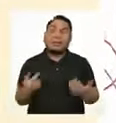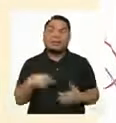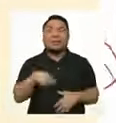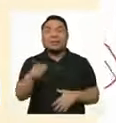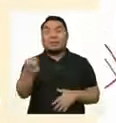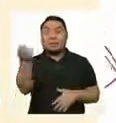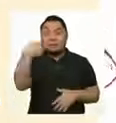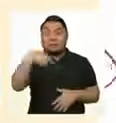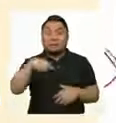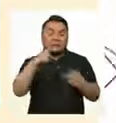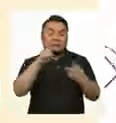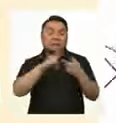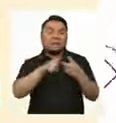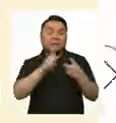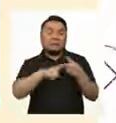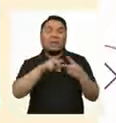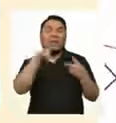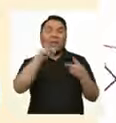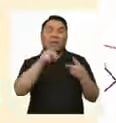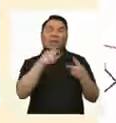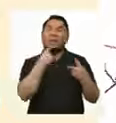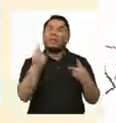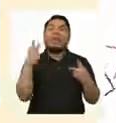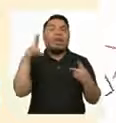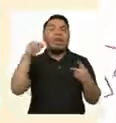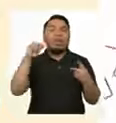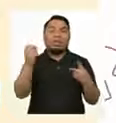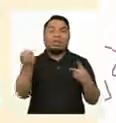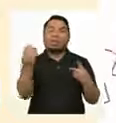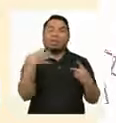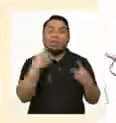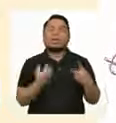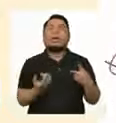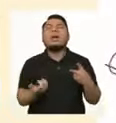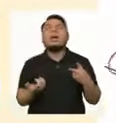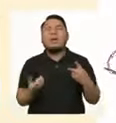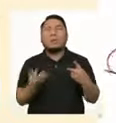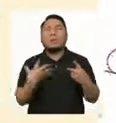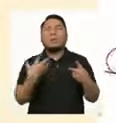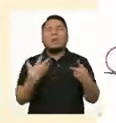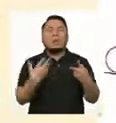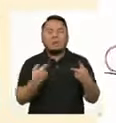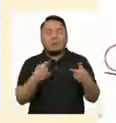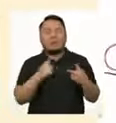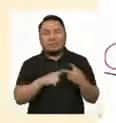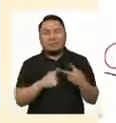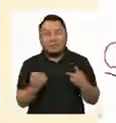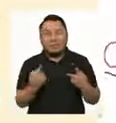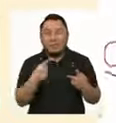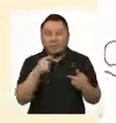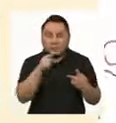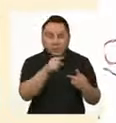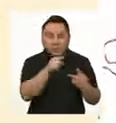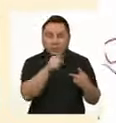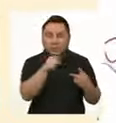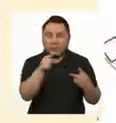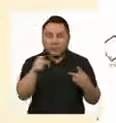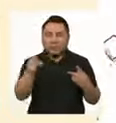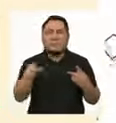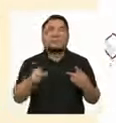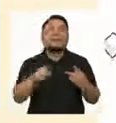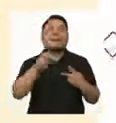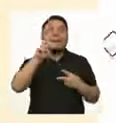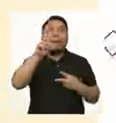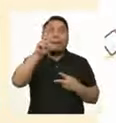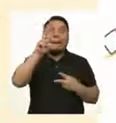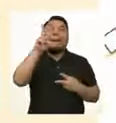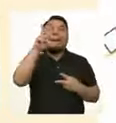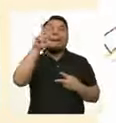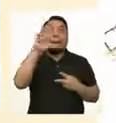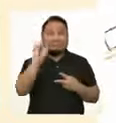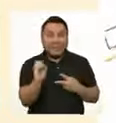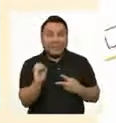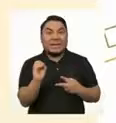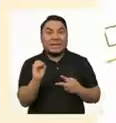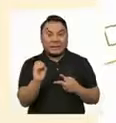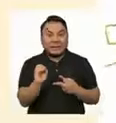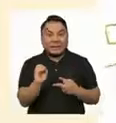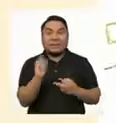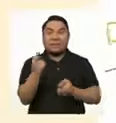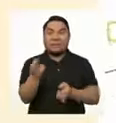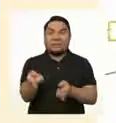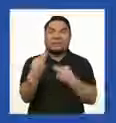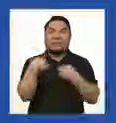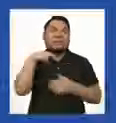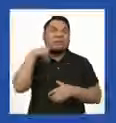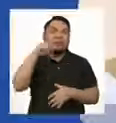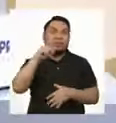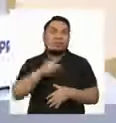que restan son los que han respondido no, que entonces 30 menos 10 es 20, 20